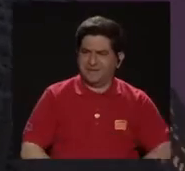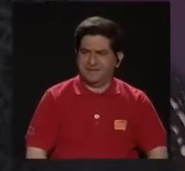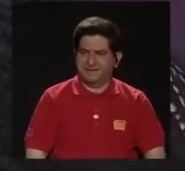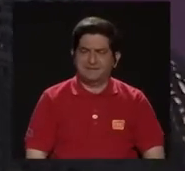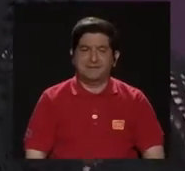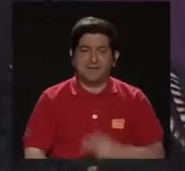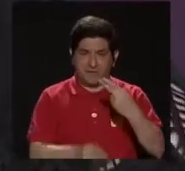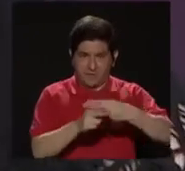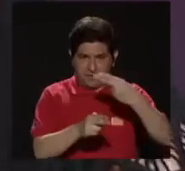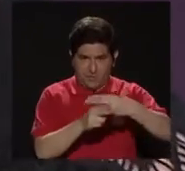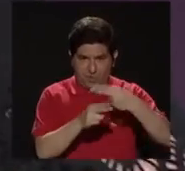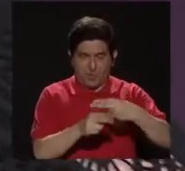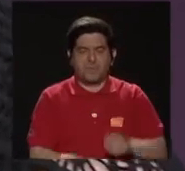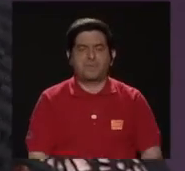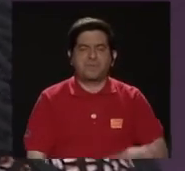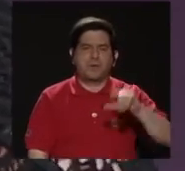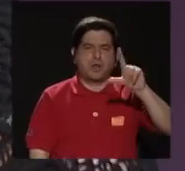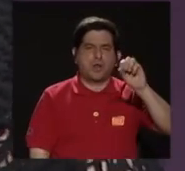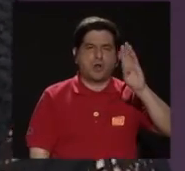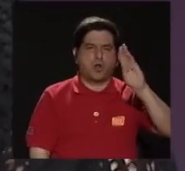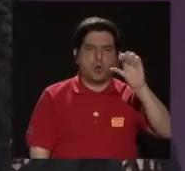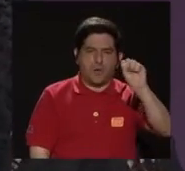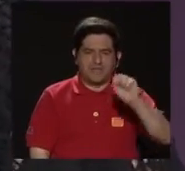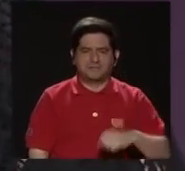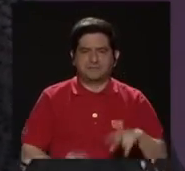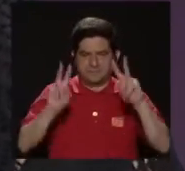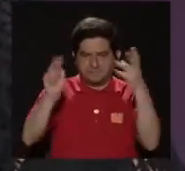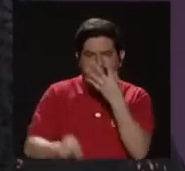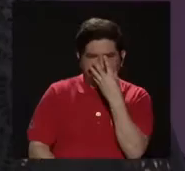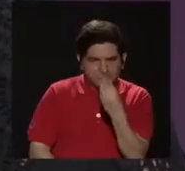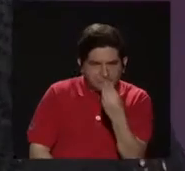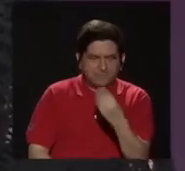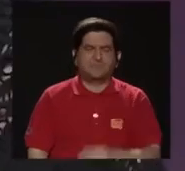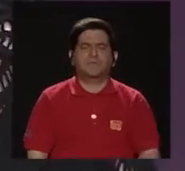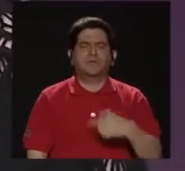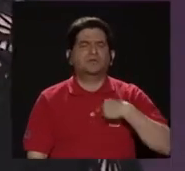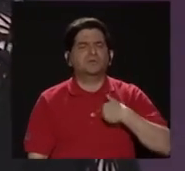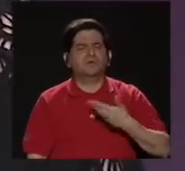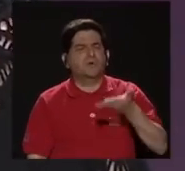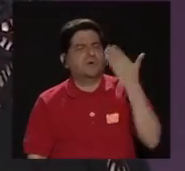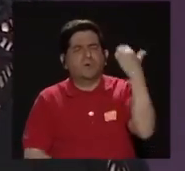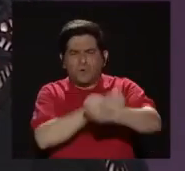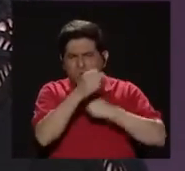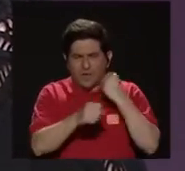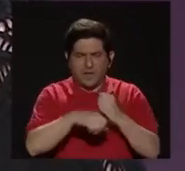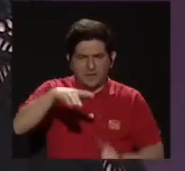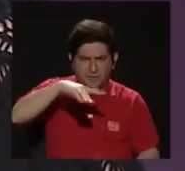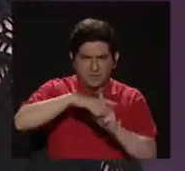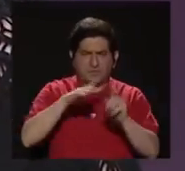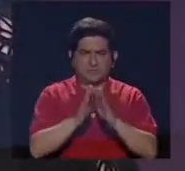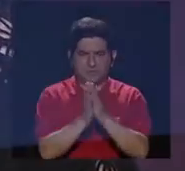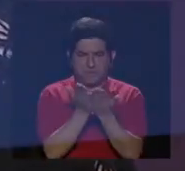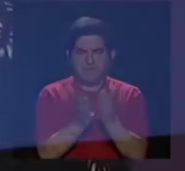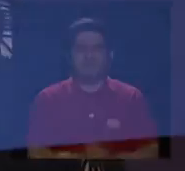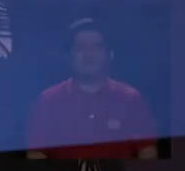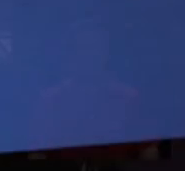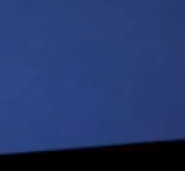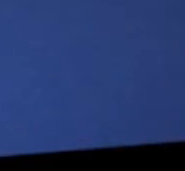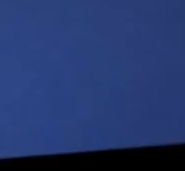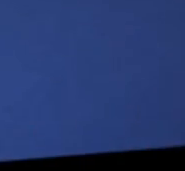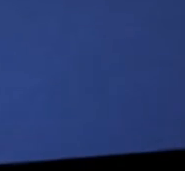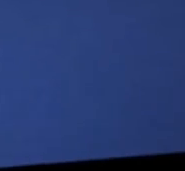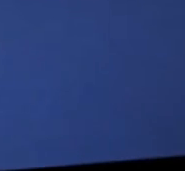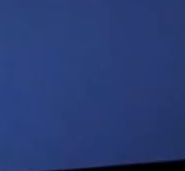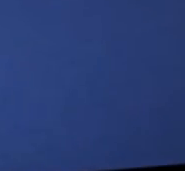Bueno, se llama Lobas porque yo desde hace muchísimos años, desde que salió el libro de Clarisa Pincola Estés que se